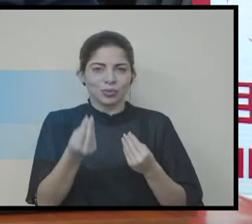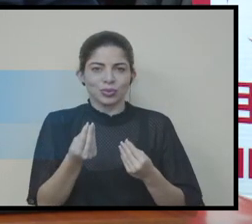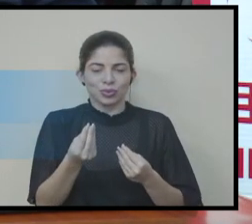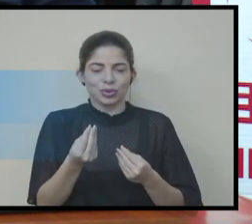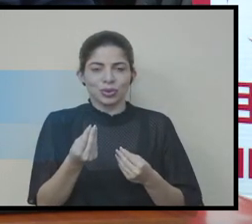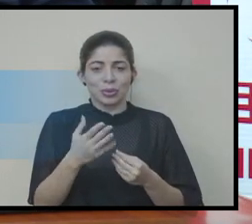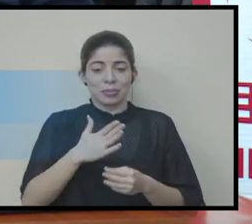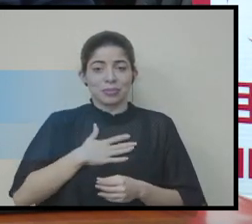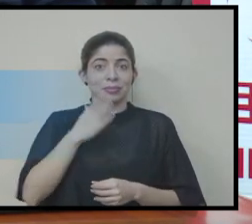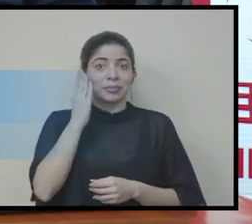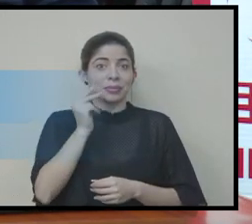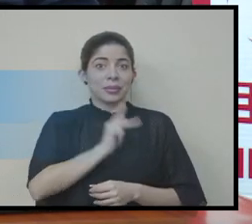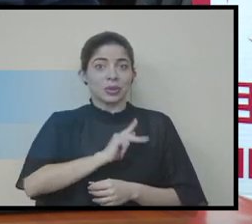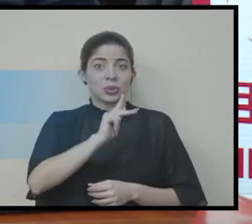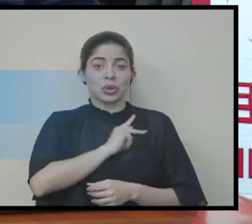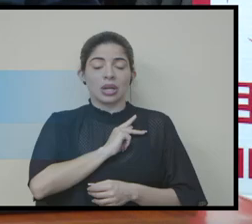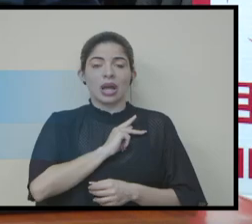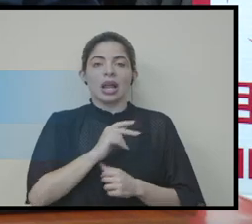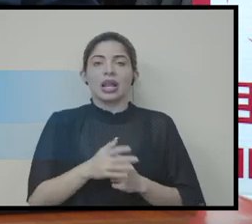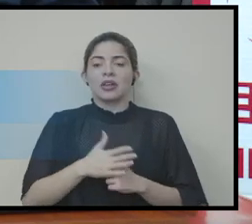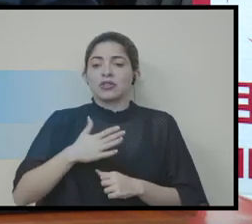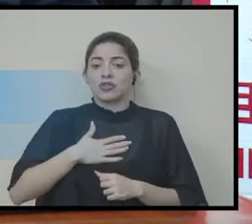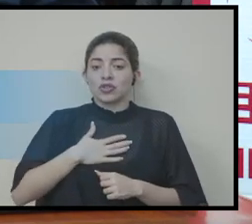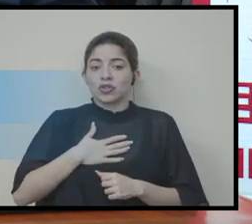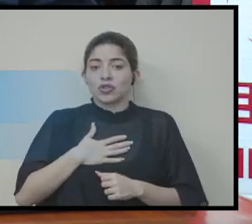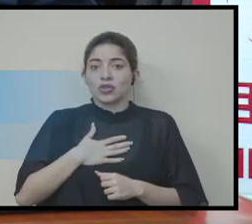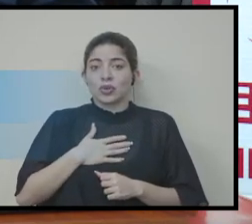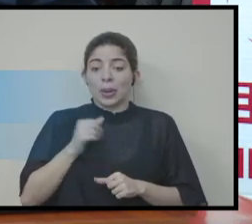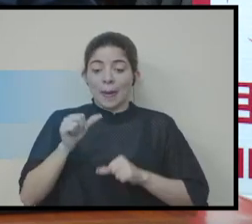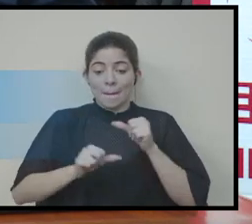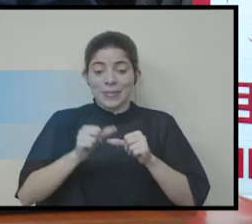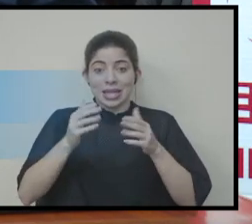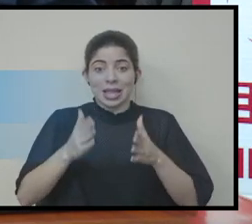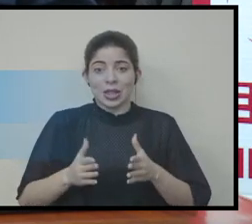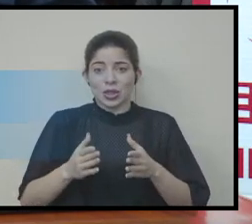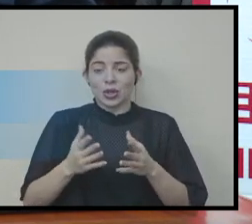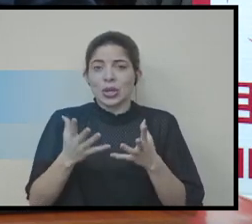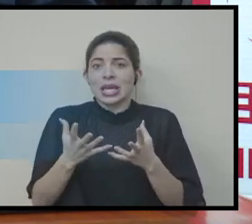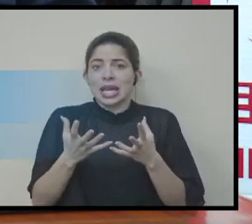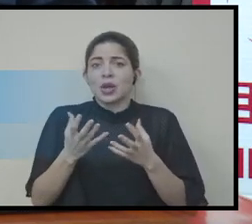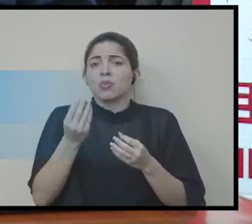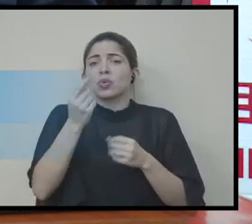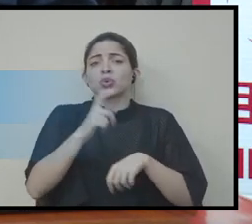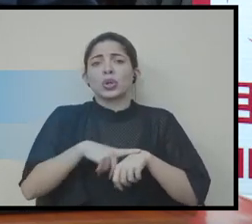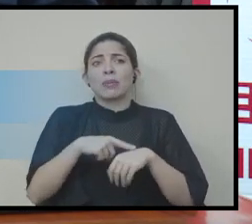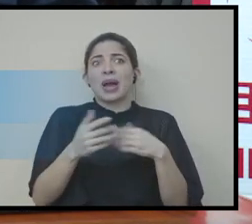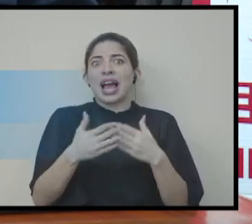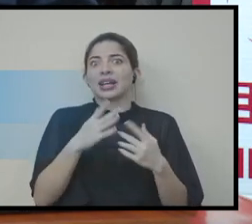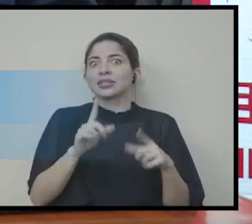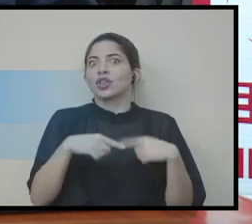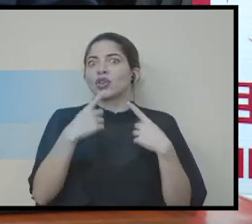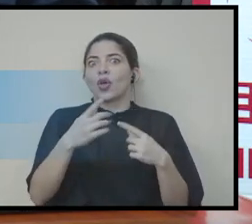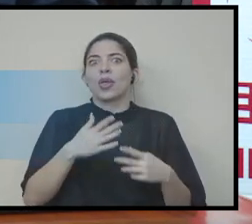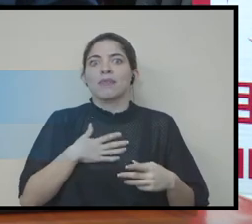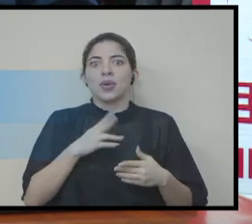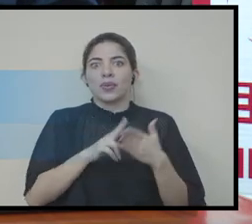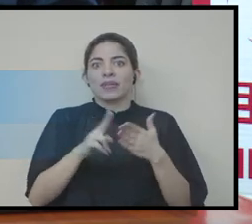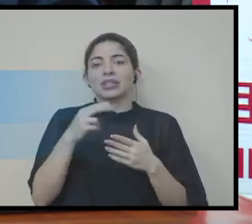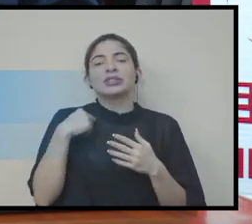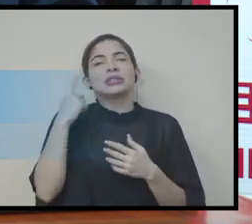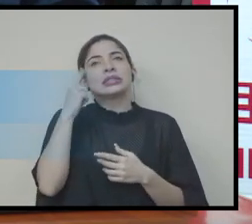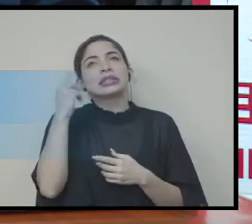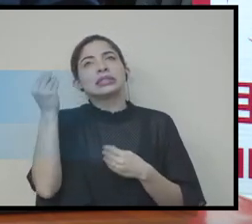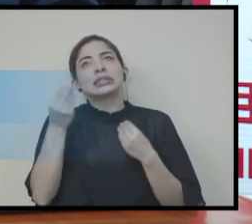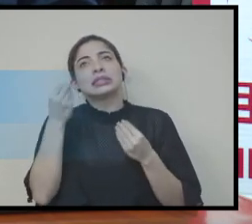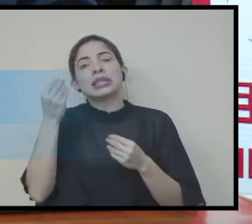mi experiencia personal, yo quise ser emprendedor durante mucho tiempo, casi durante todos mis años de U.